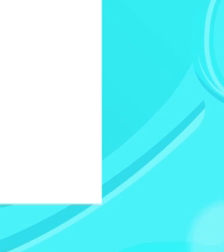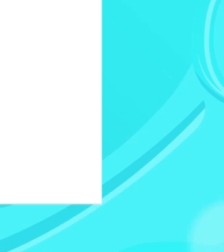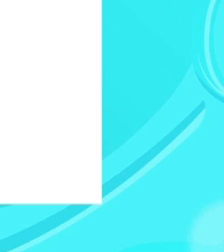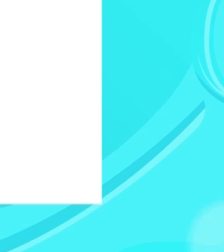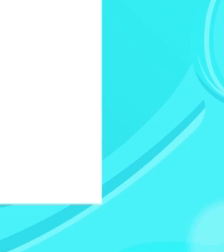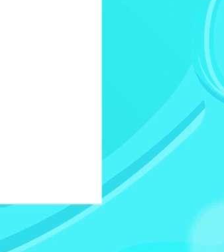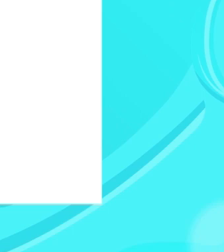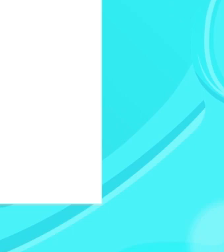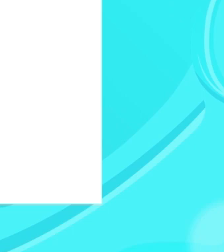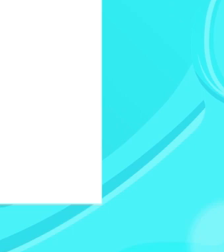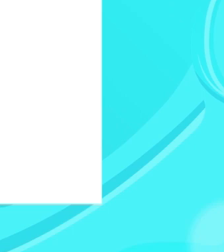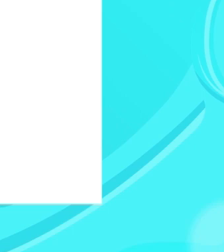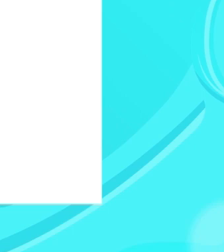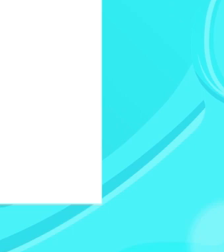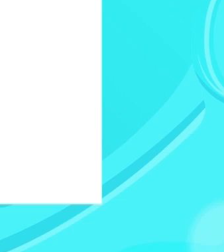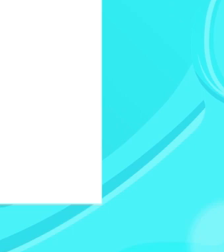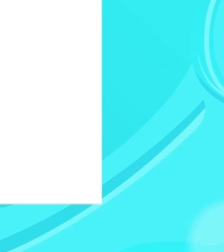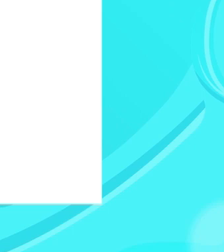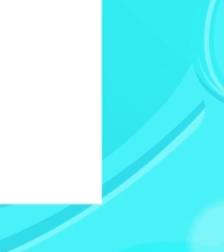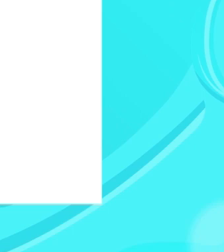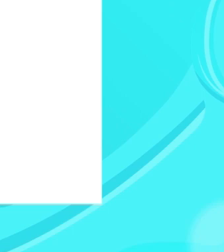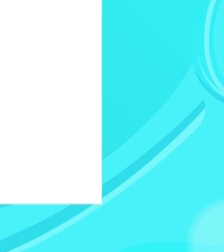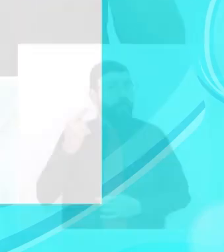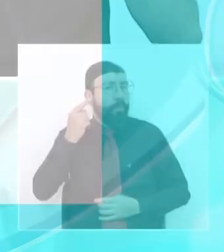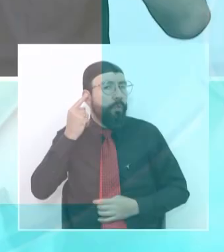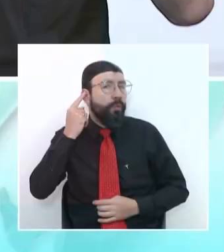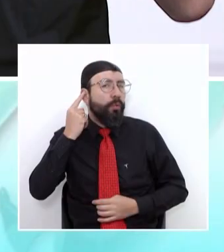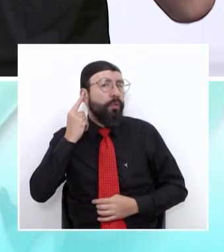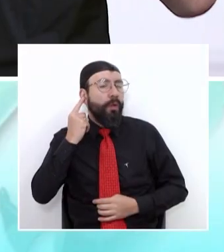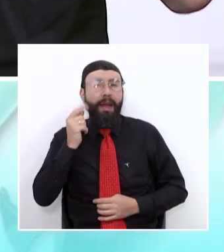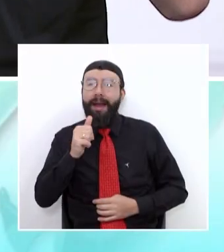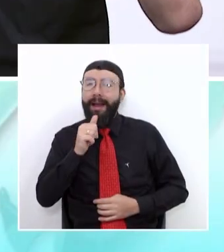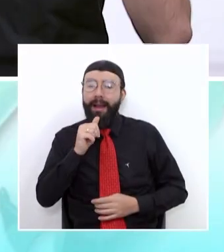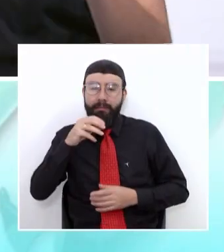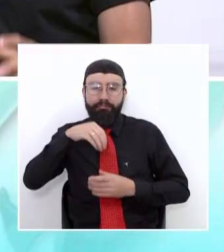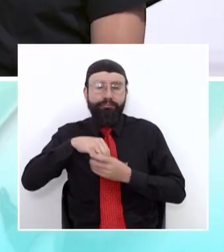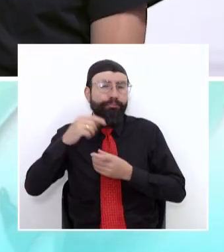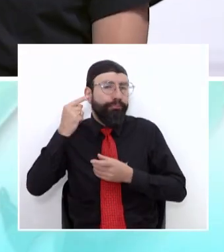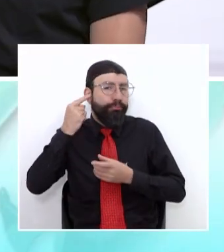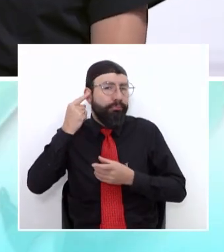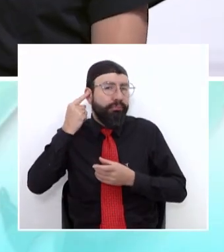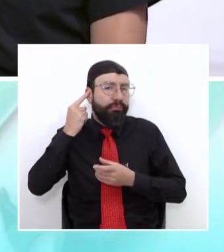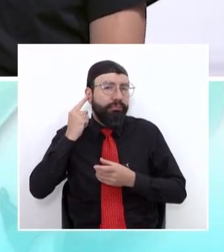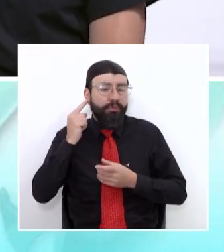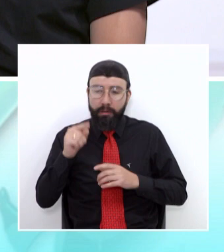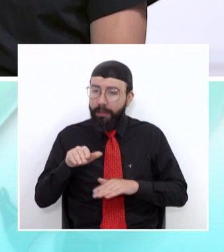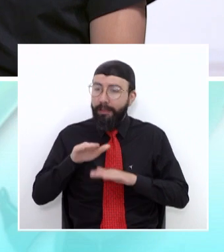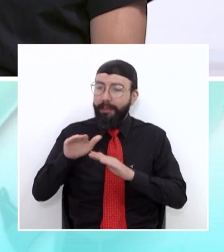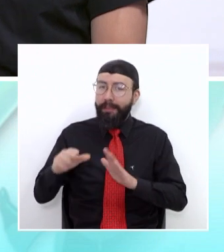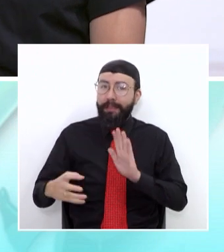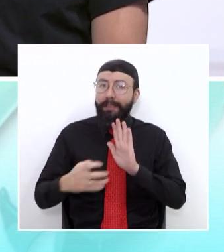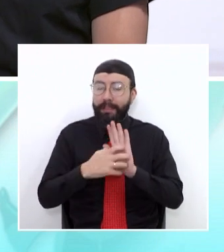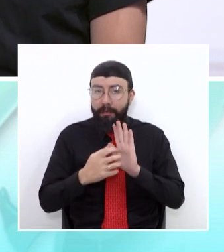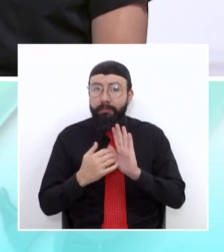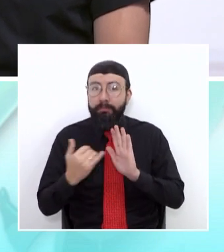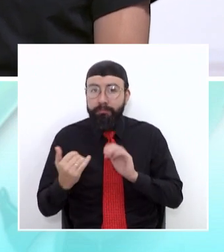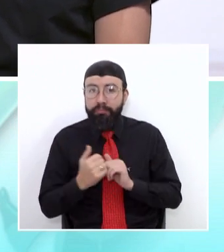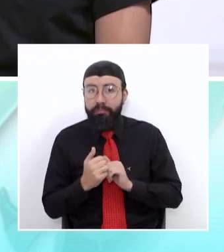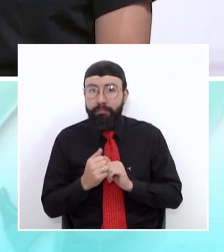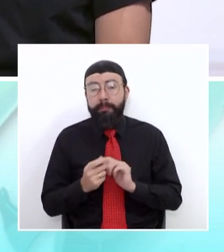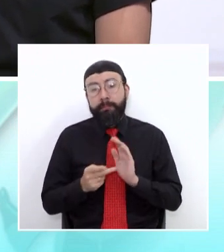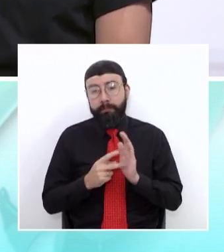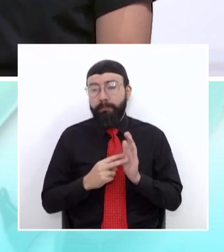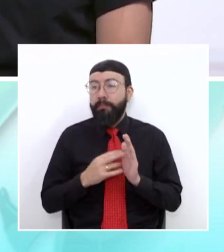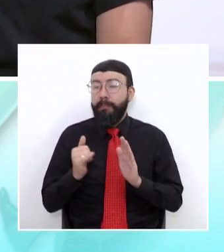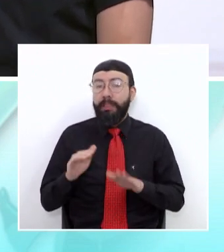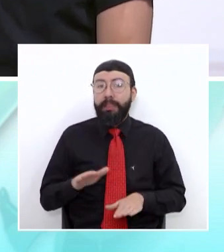algún momento? ¿De qué les hablaba? Del reino del agua. Entonces ahí podemos ver esa representación, ¿no es cierto?, esa